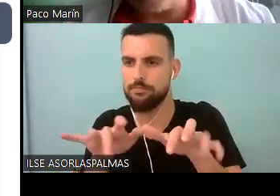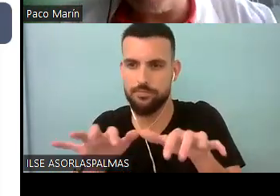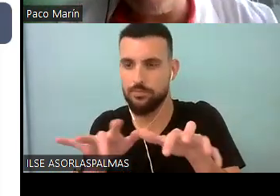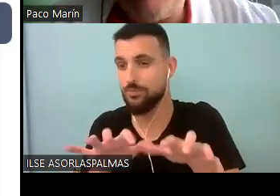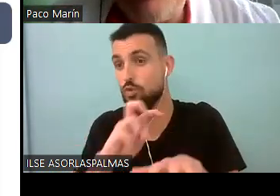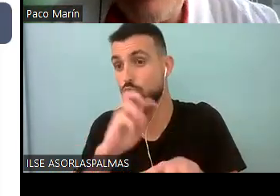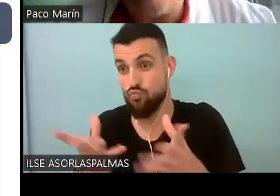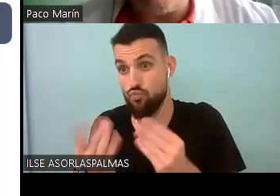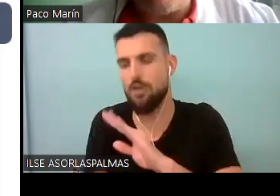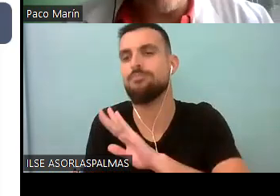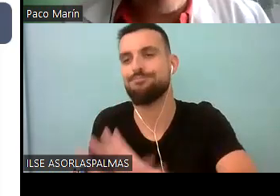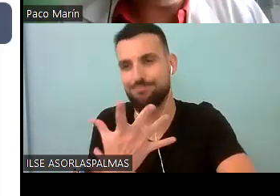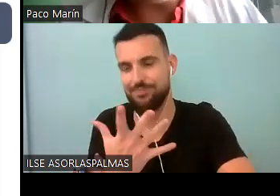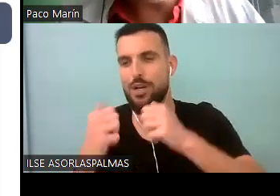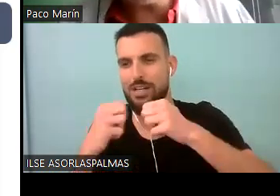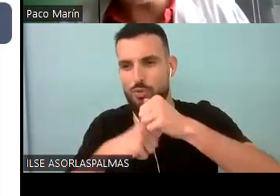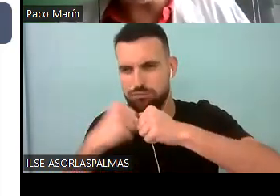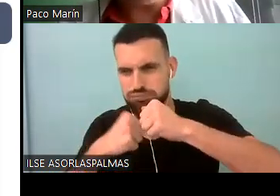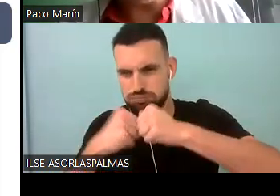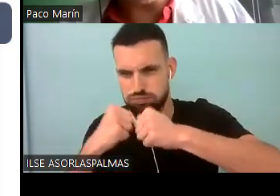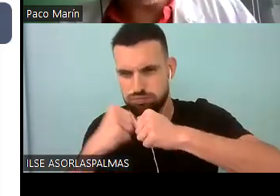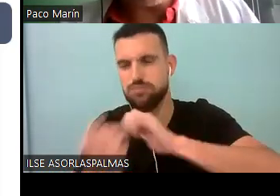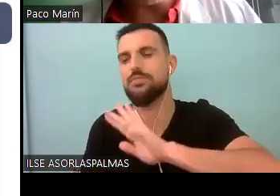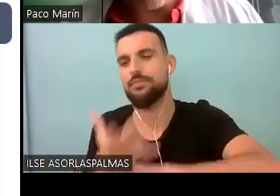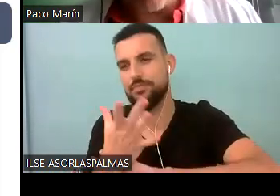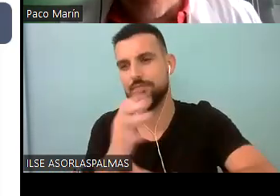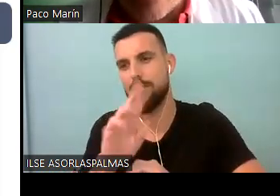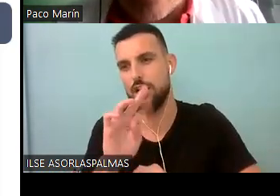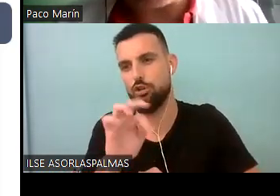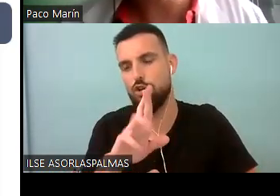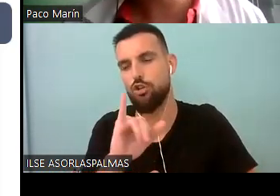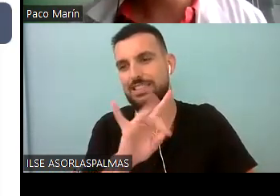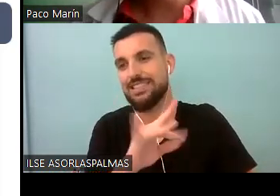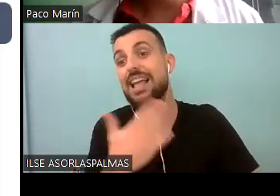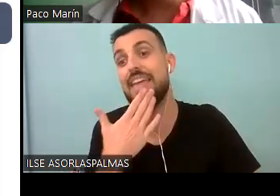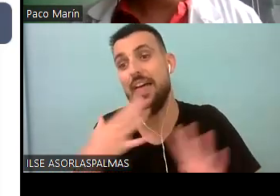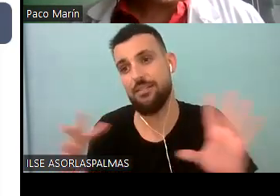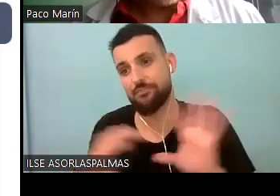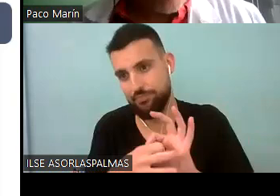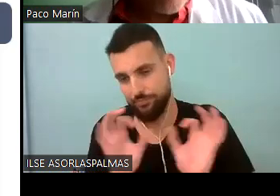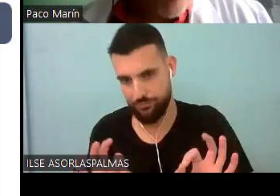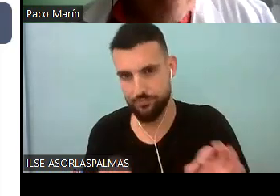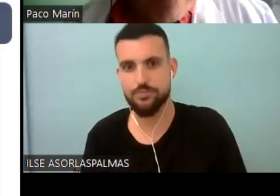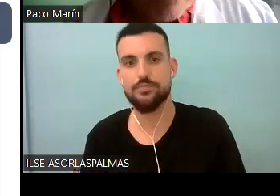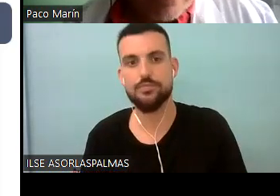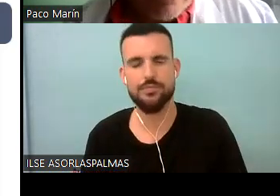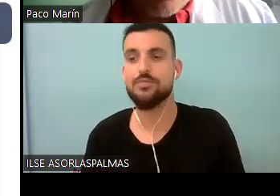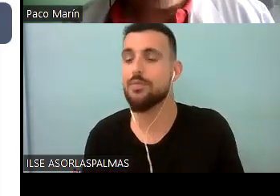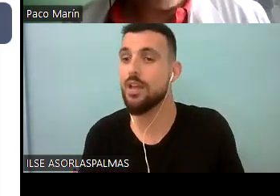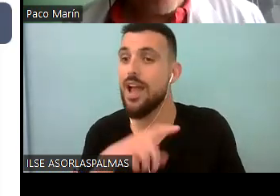es bastante típica. Vale, pues la artrosis sería proceso degenerativo asociado a la edad. La artrosis